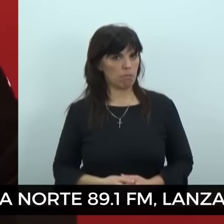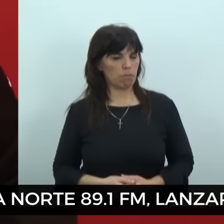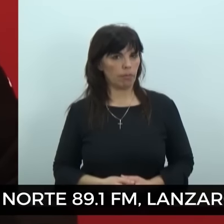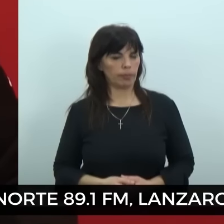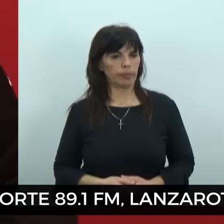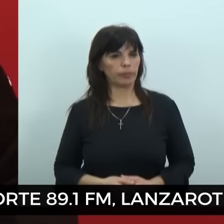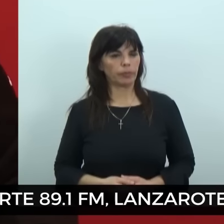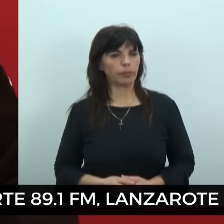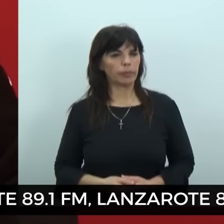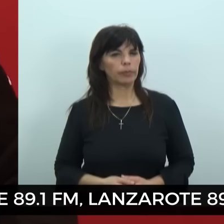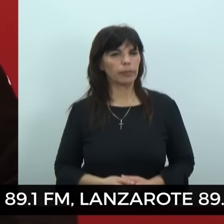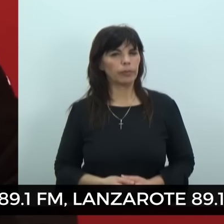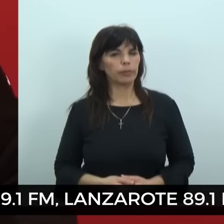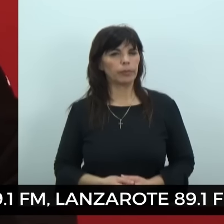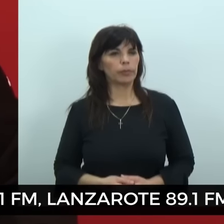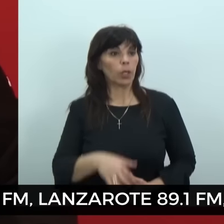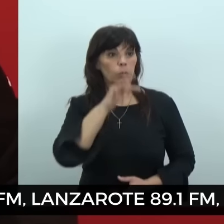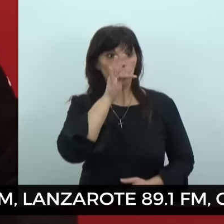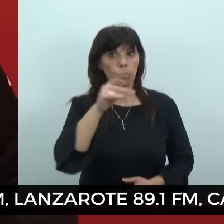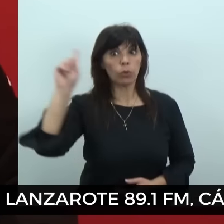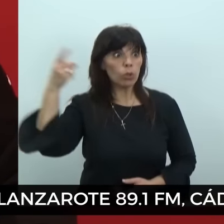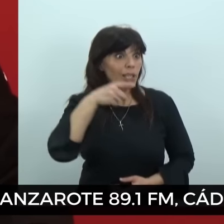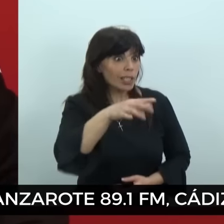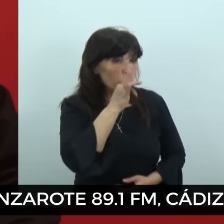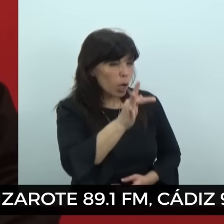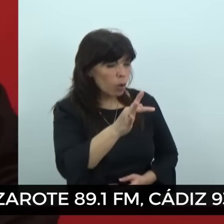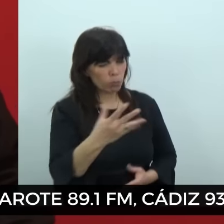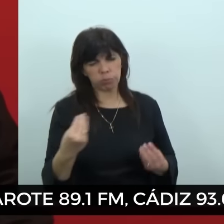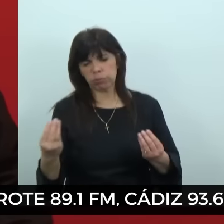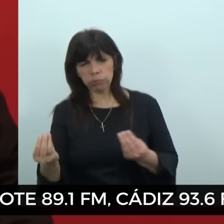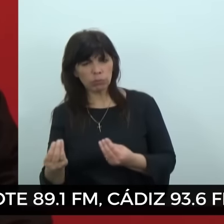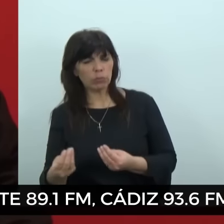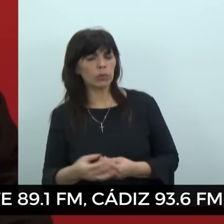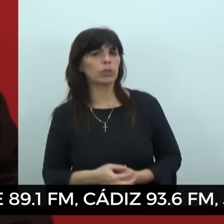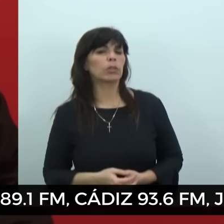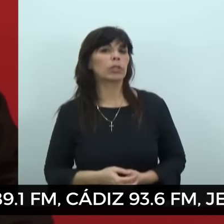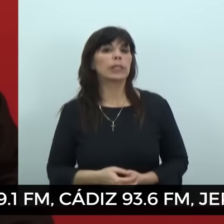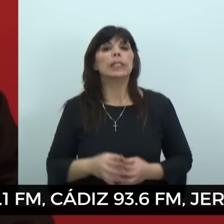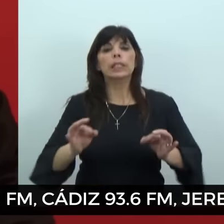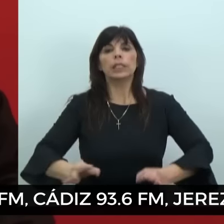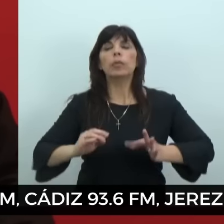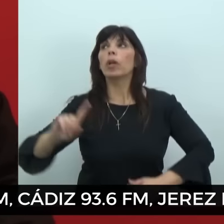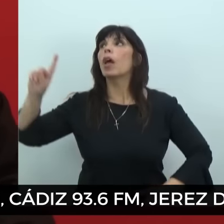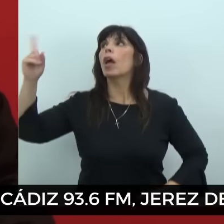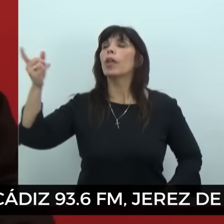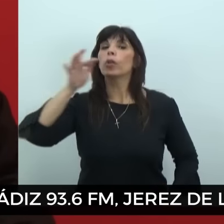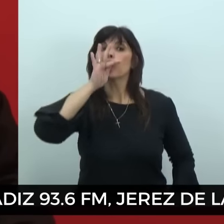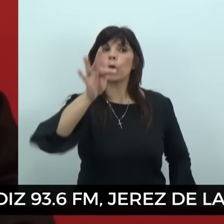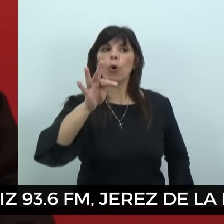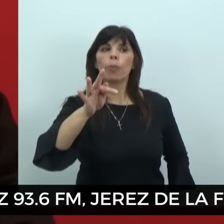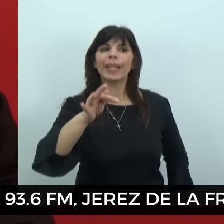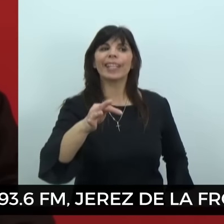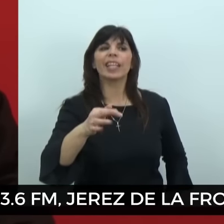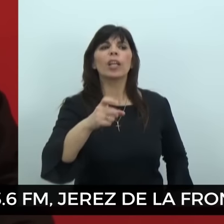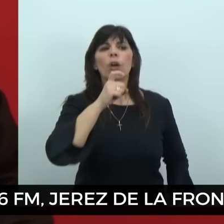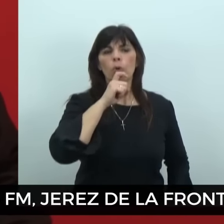prometer muchas cosas. Pero siempre que te promete algo es algo íntimo